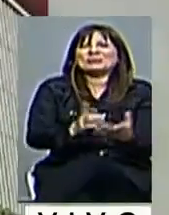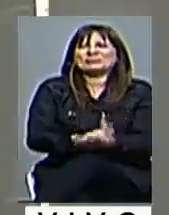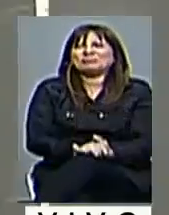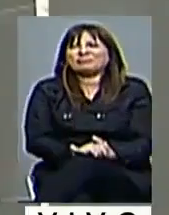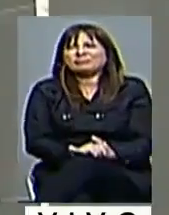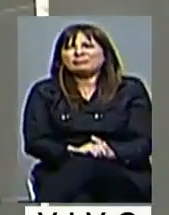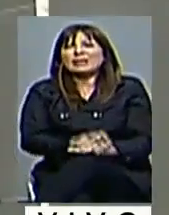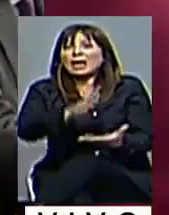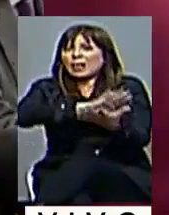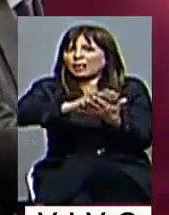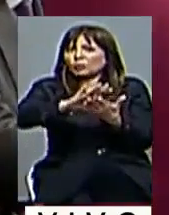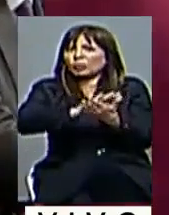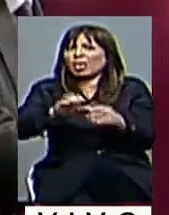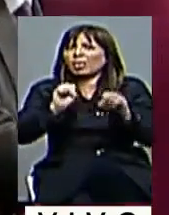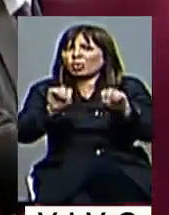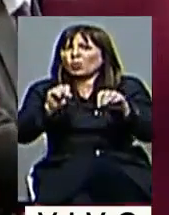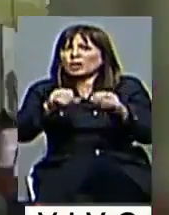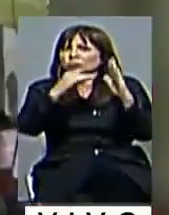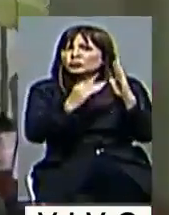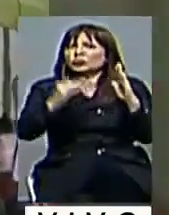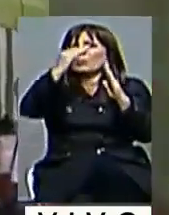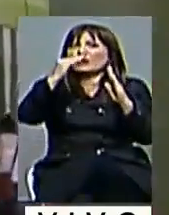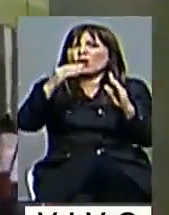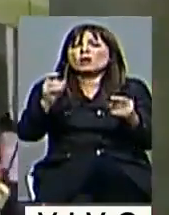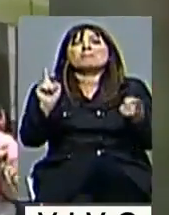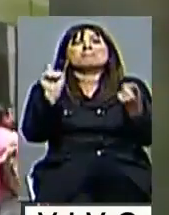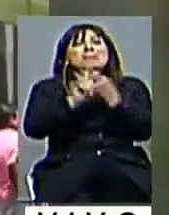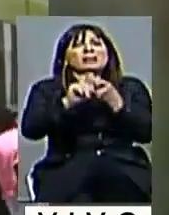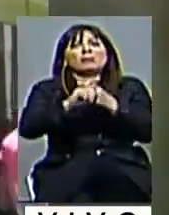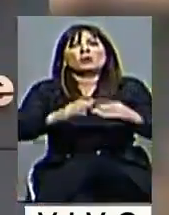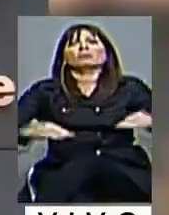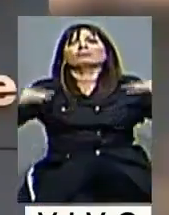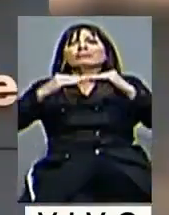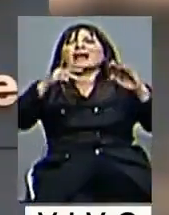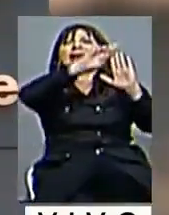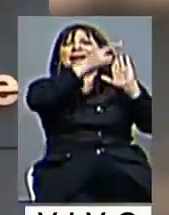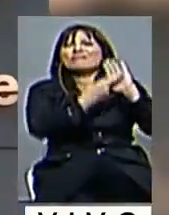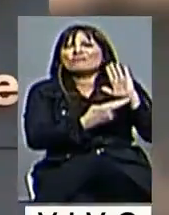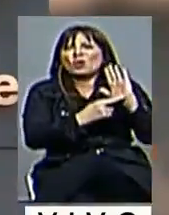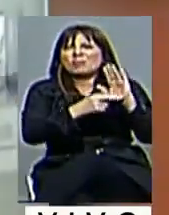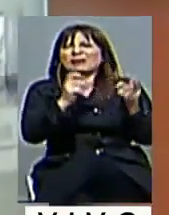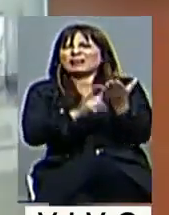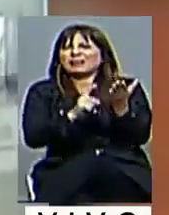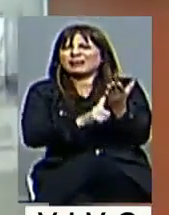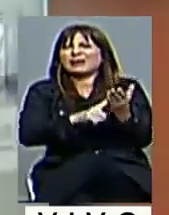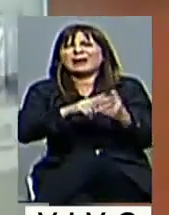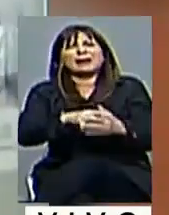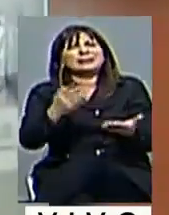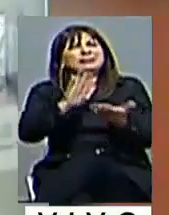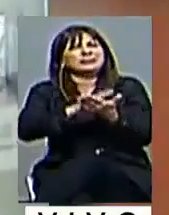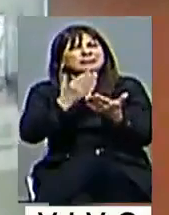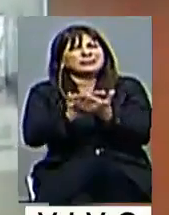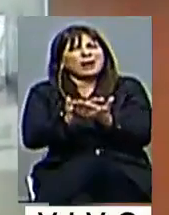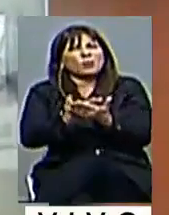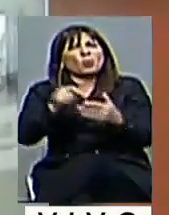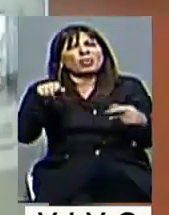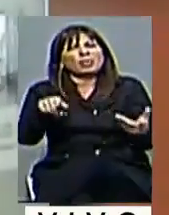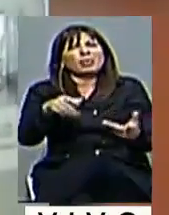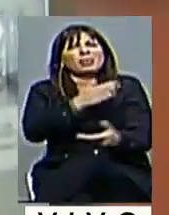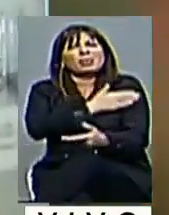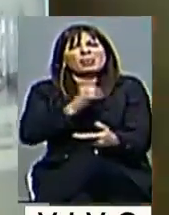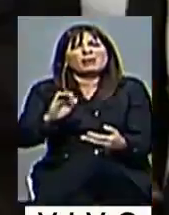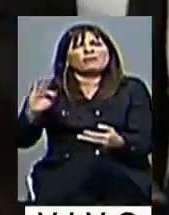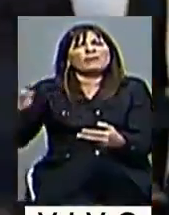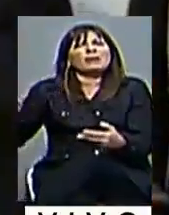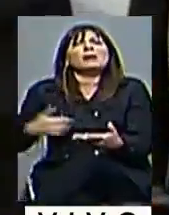Gratuidad en la educación superior, matrimonio igualitario, reformas constitucionales, pensiones e ISAPRES son parte de los temas legislativos en